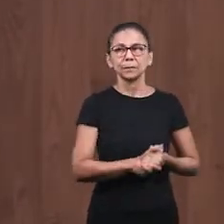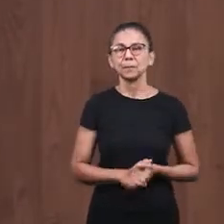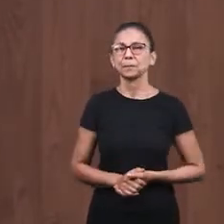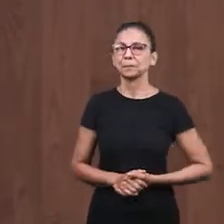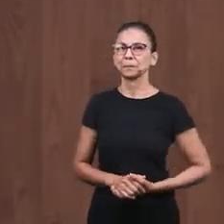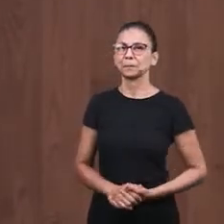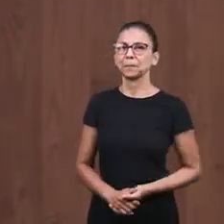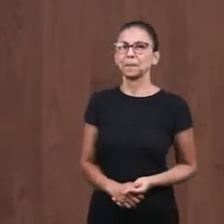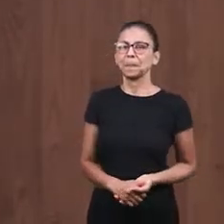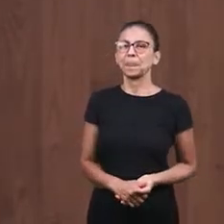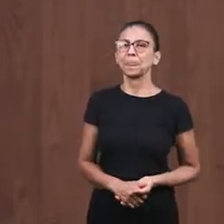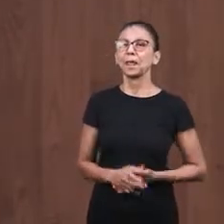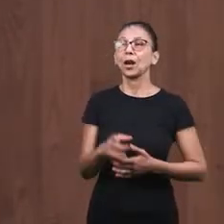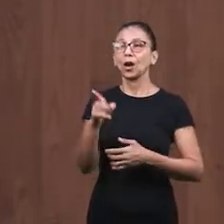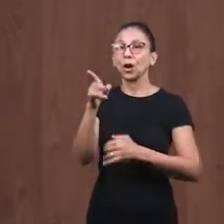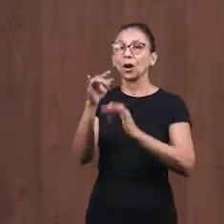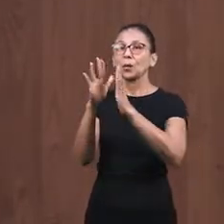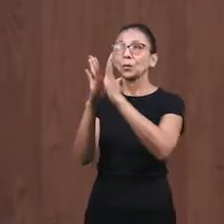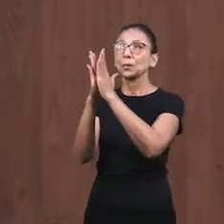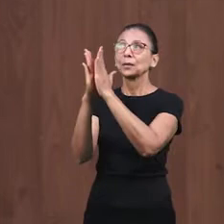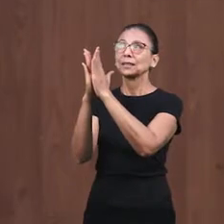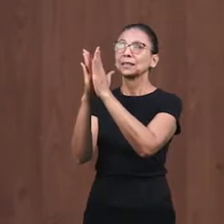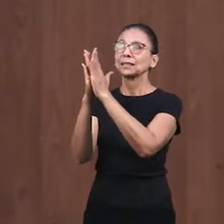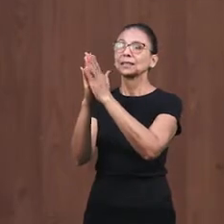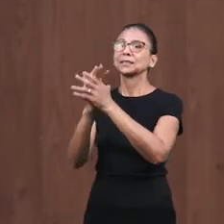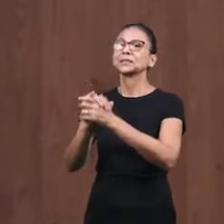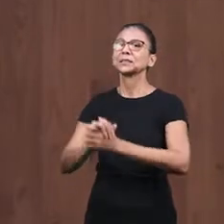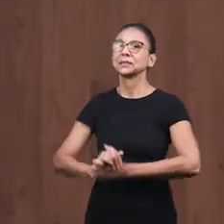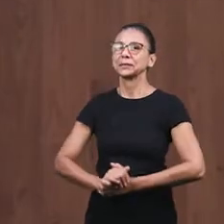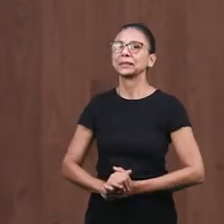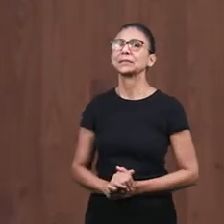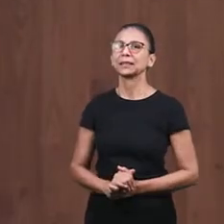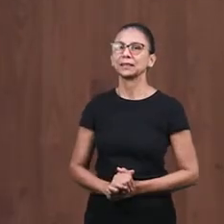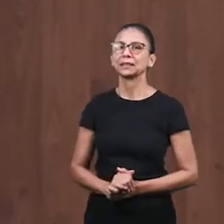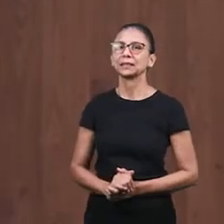¿Cómo? ¿Saben cómo? Así,